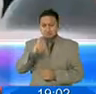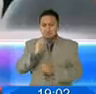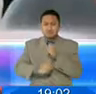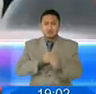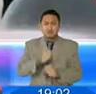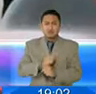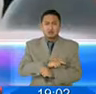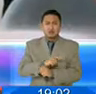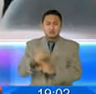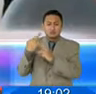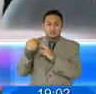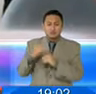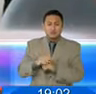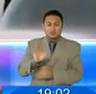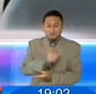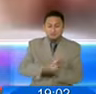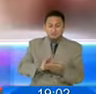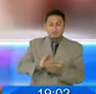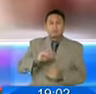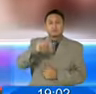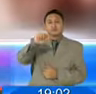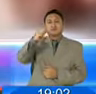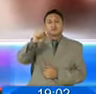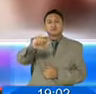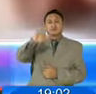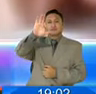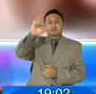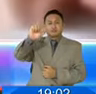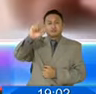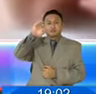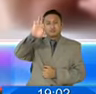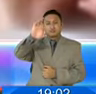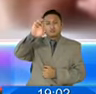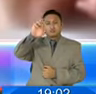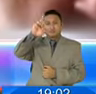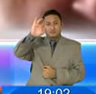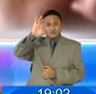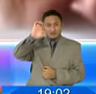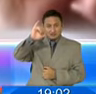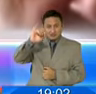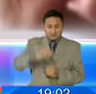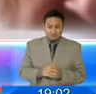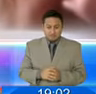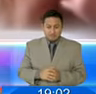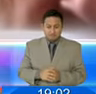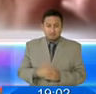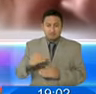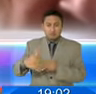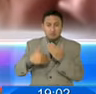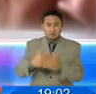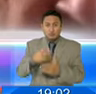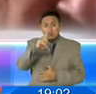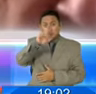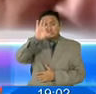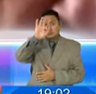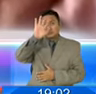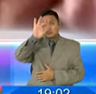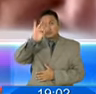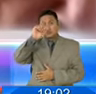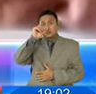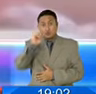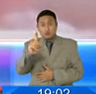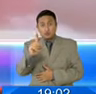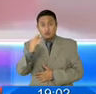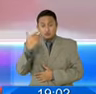parroquia Santa Teresita en Quito en 1977 fue nombrado Obispo auxiliar de la misma ciudad y en 1981